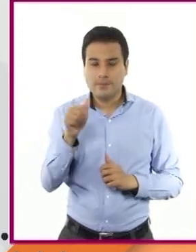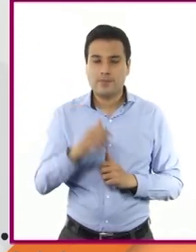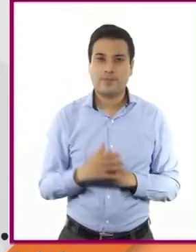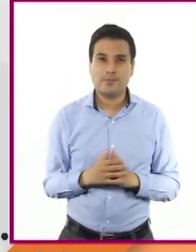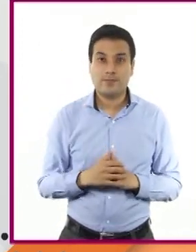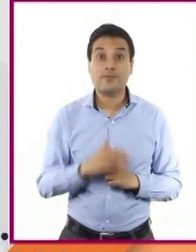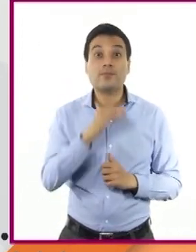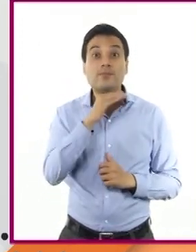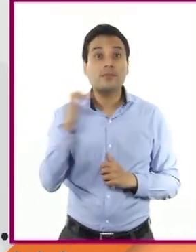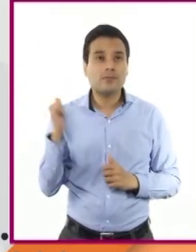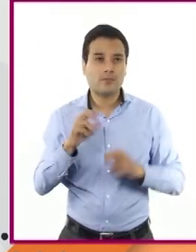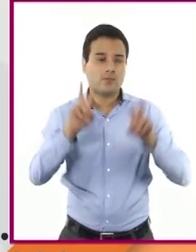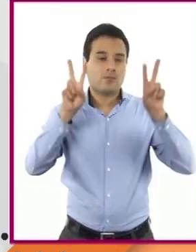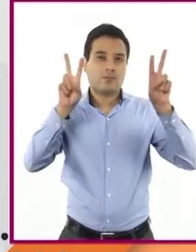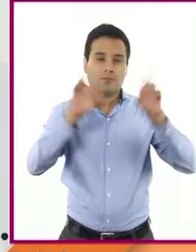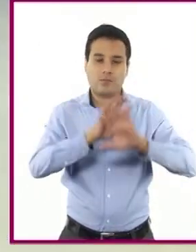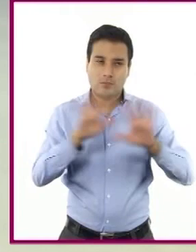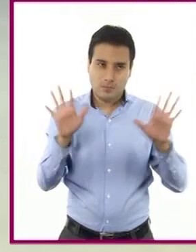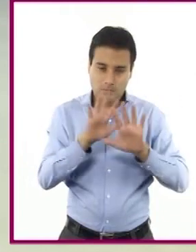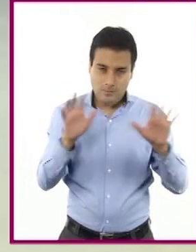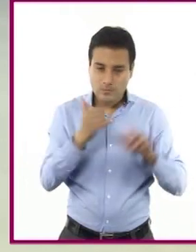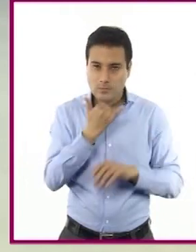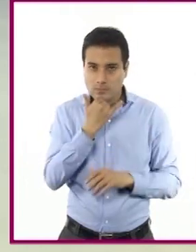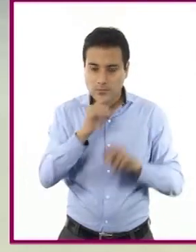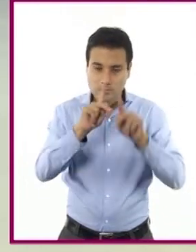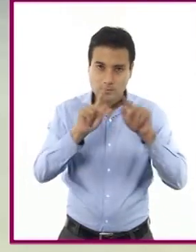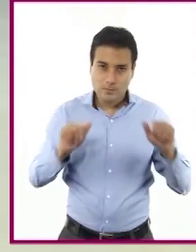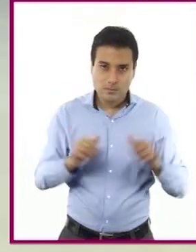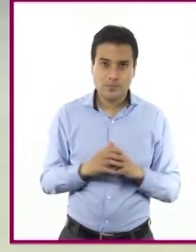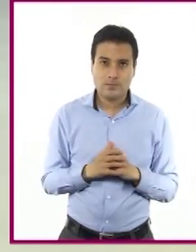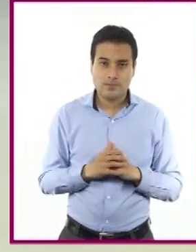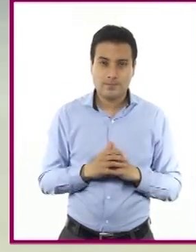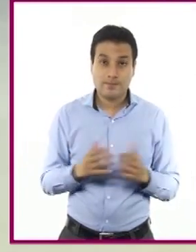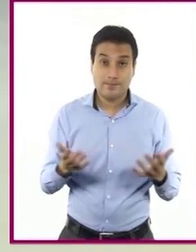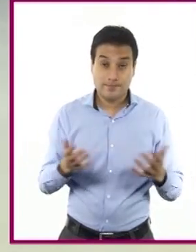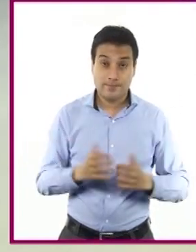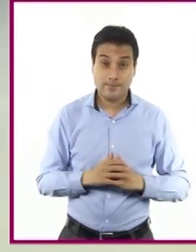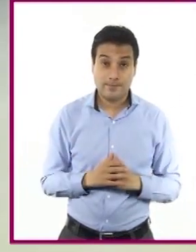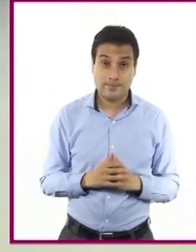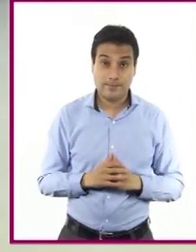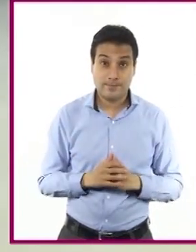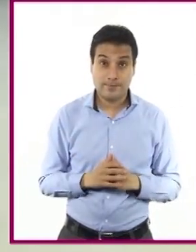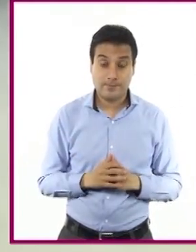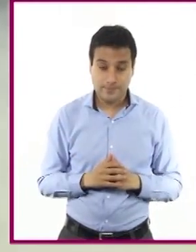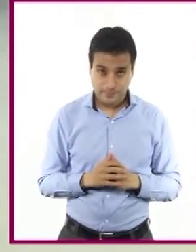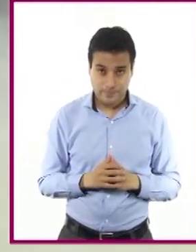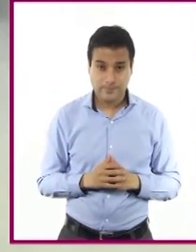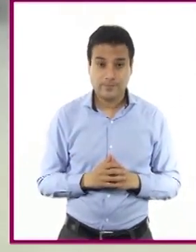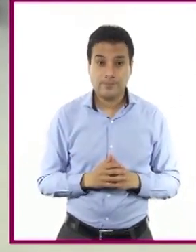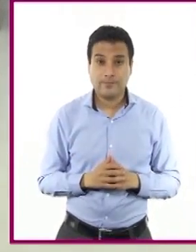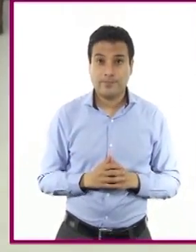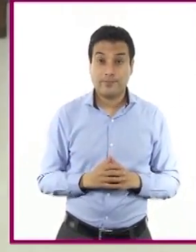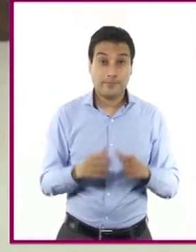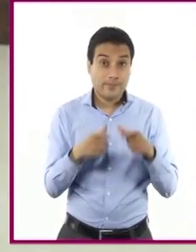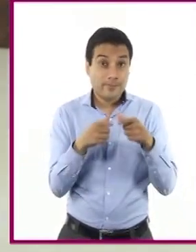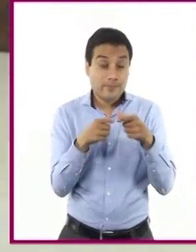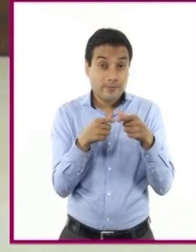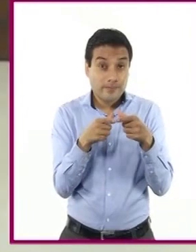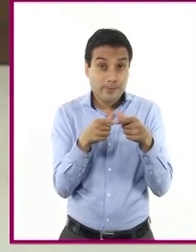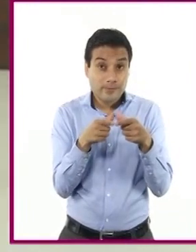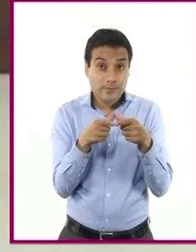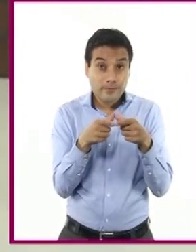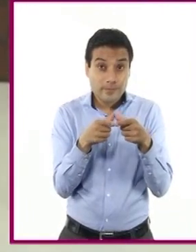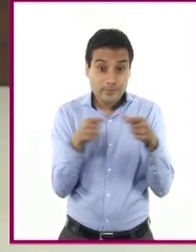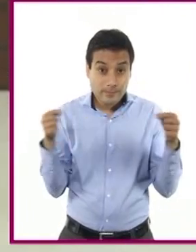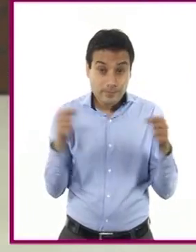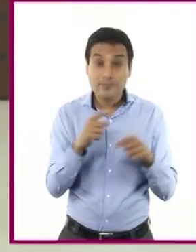alemanes firmaron su rendición. En el Océano Pacífico la situación era más compleja, pues el imperio japonés, a pesar de